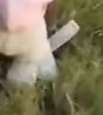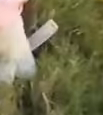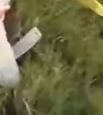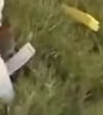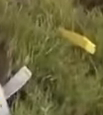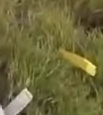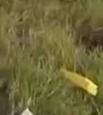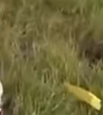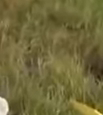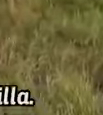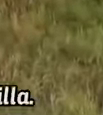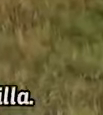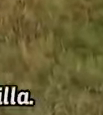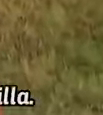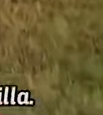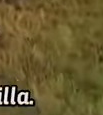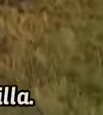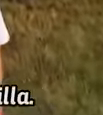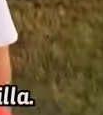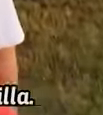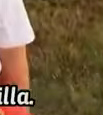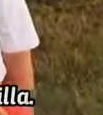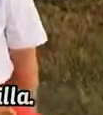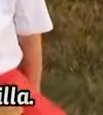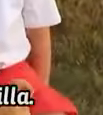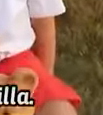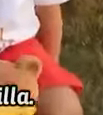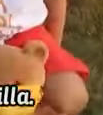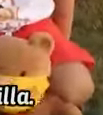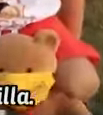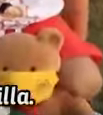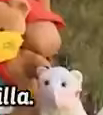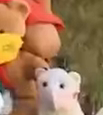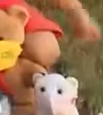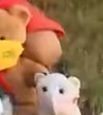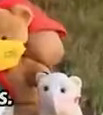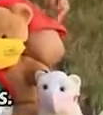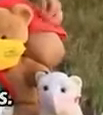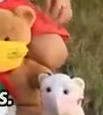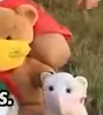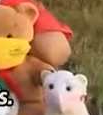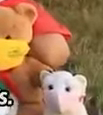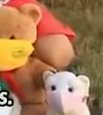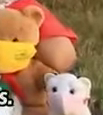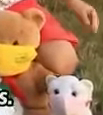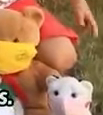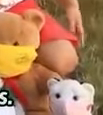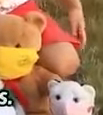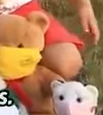en Pelao que en Santiago, que en Mantilla, que hay que ser